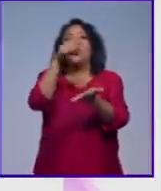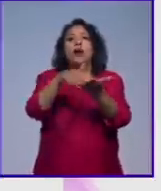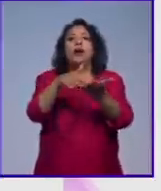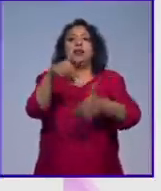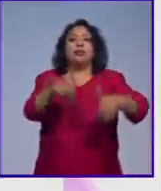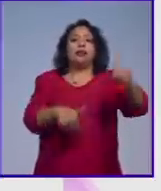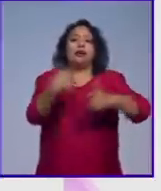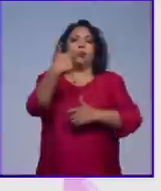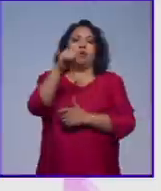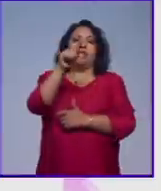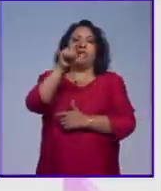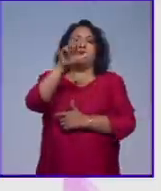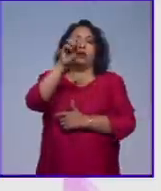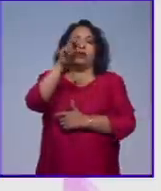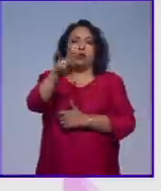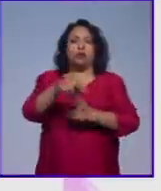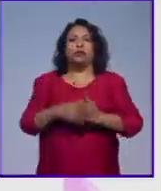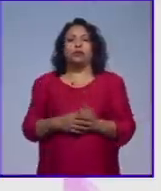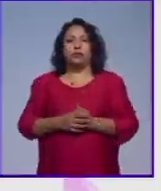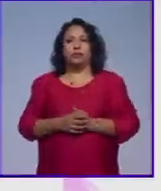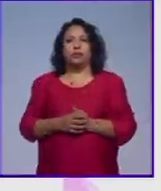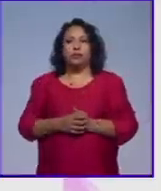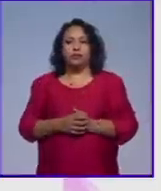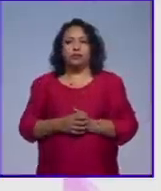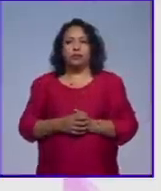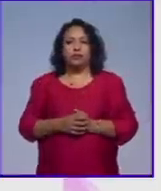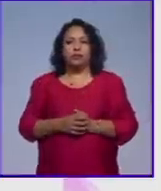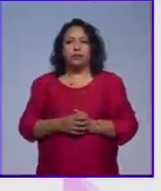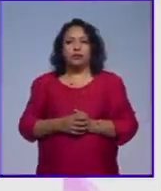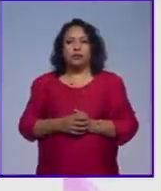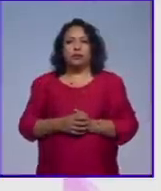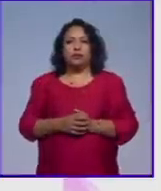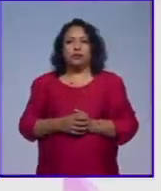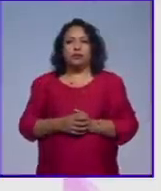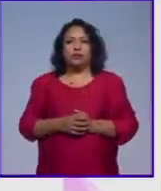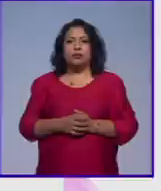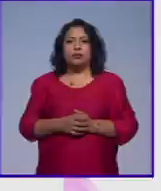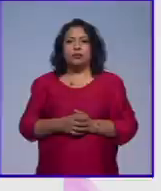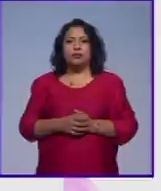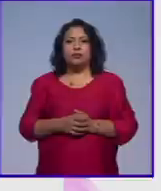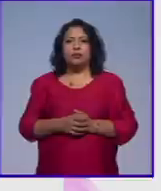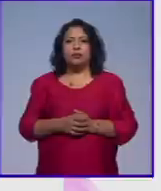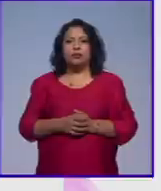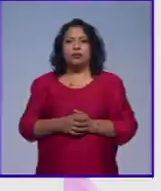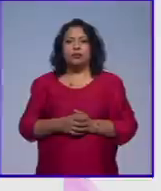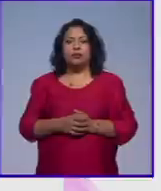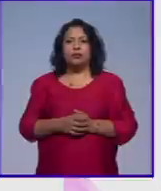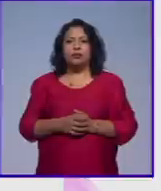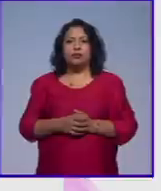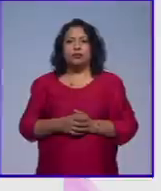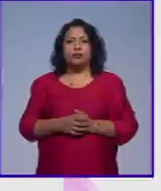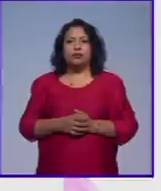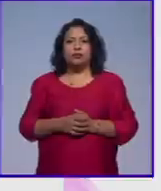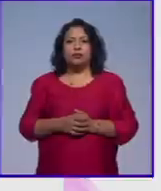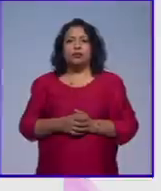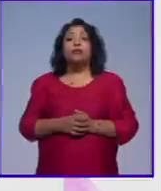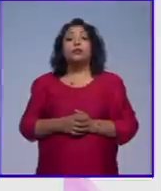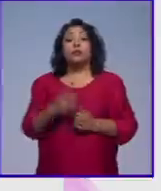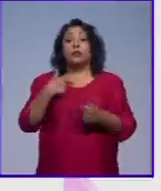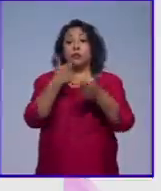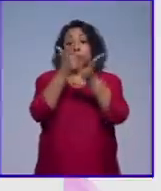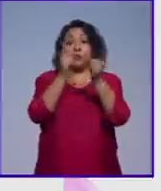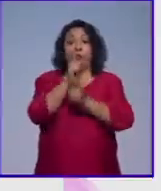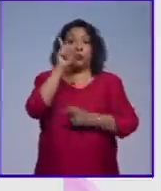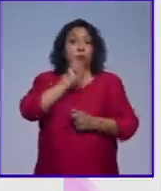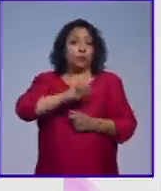Galeón. La presión sanguínea es nuestro reloj primigenio. Un grupo